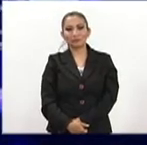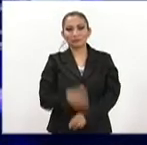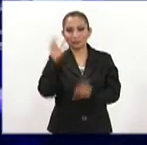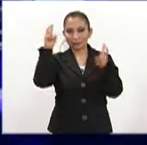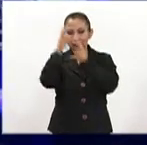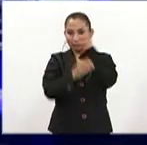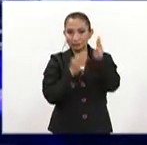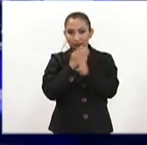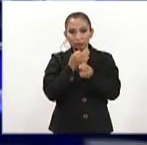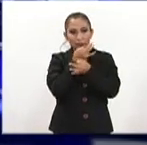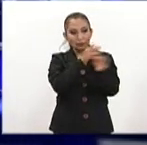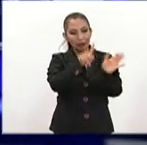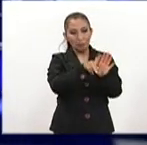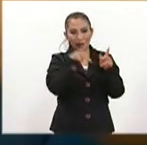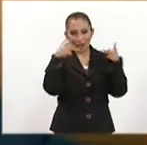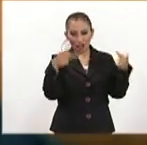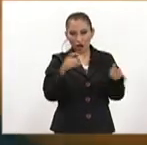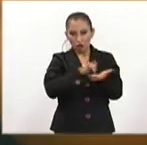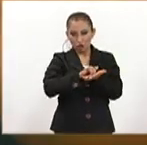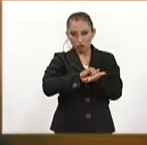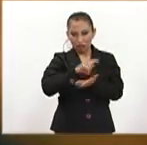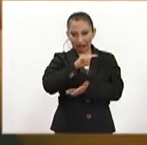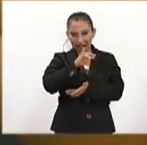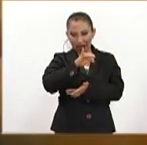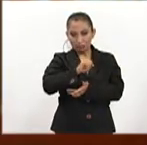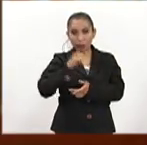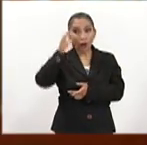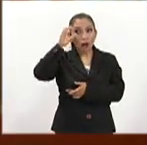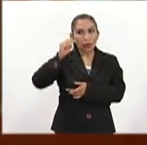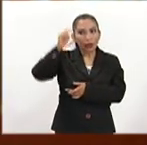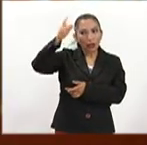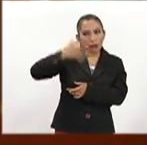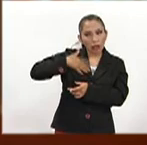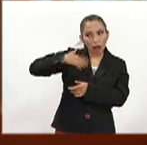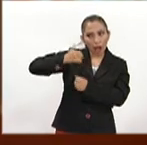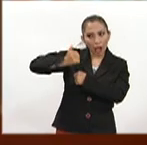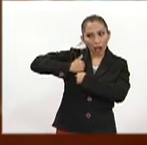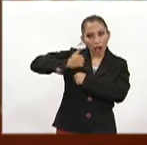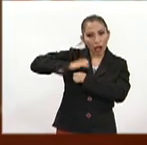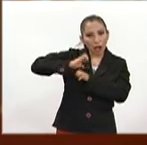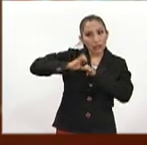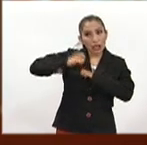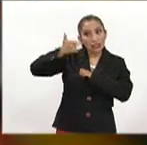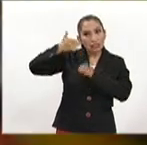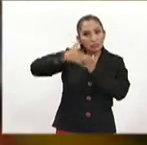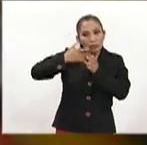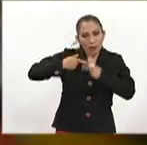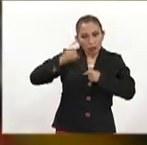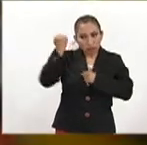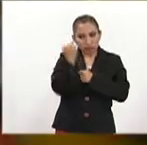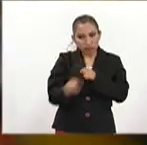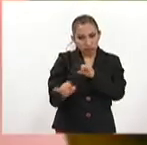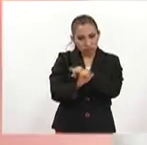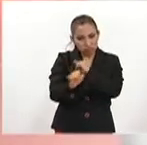el mundo revela el periódico The New York Times que Corea del Norte tiene un ejército de 6.000 hackers en todo el